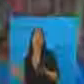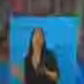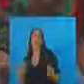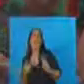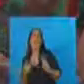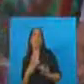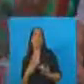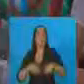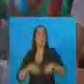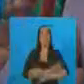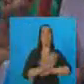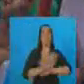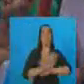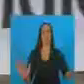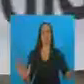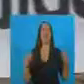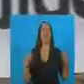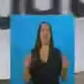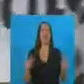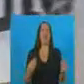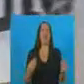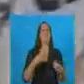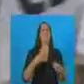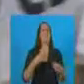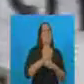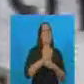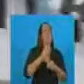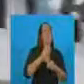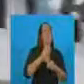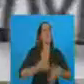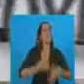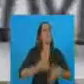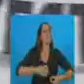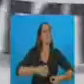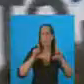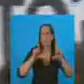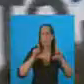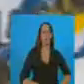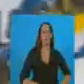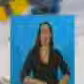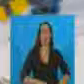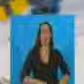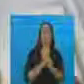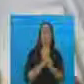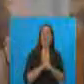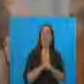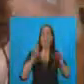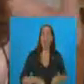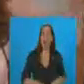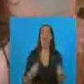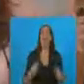Llevamos el programa con una intensidad, con una intensidad que